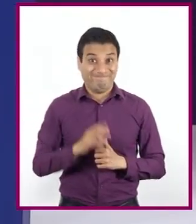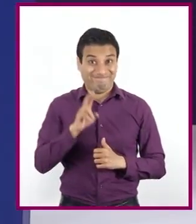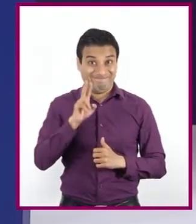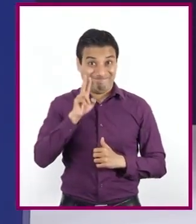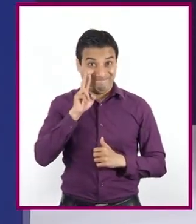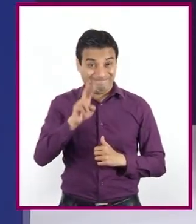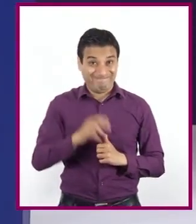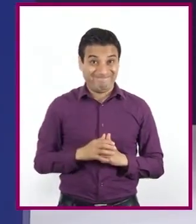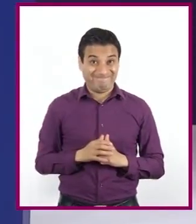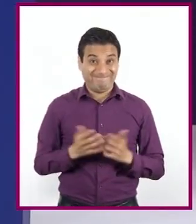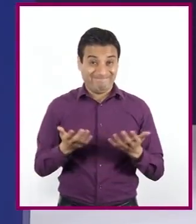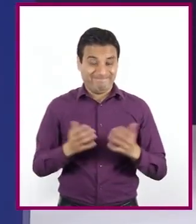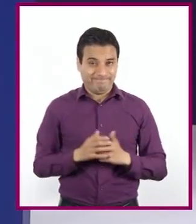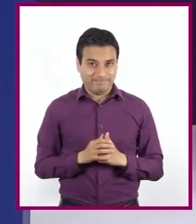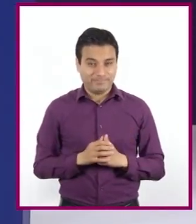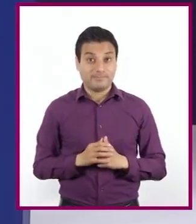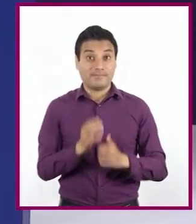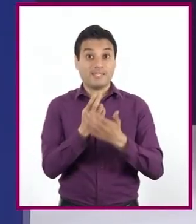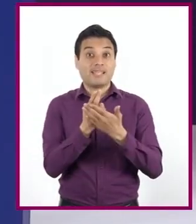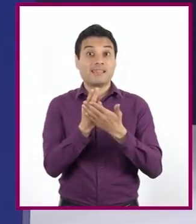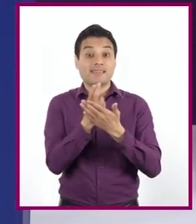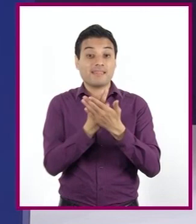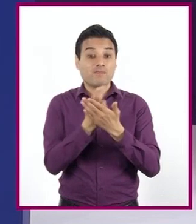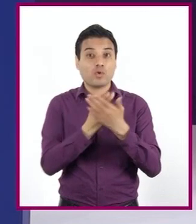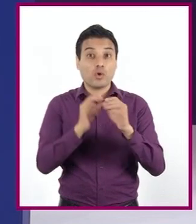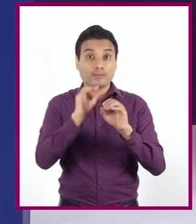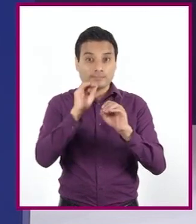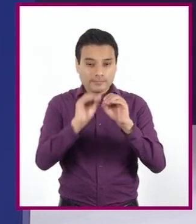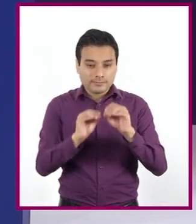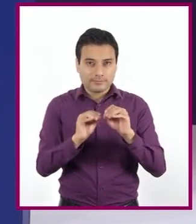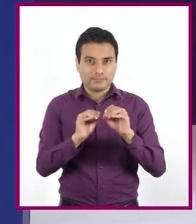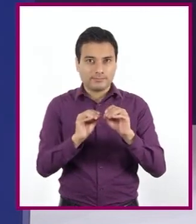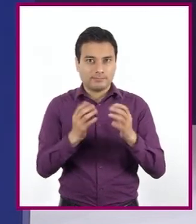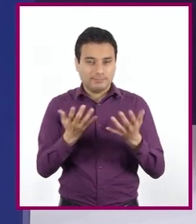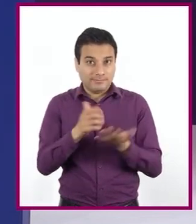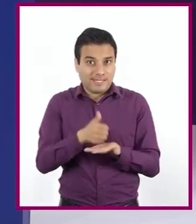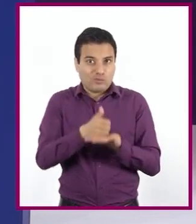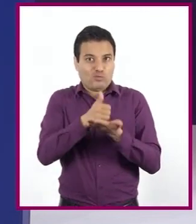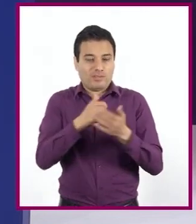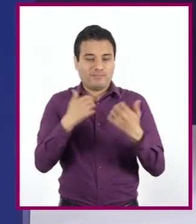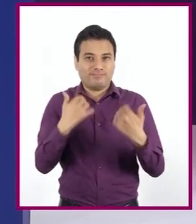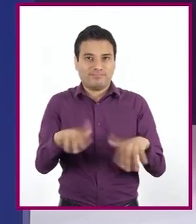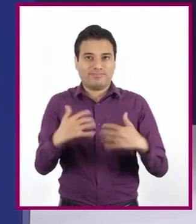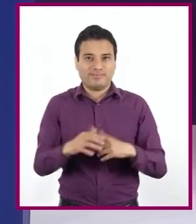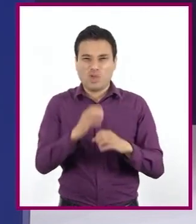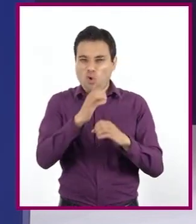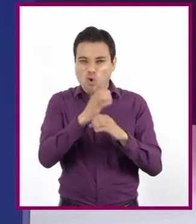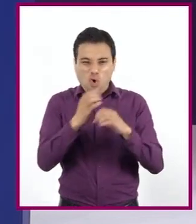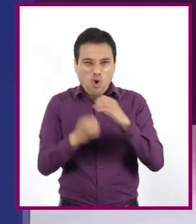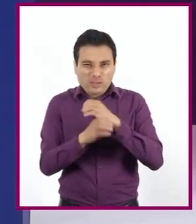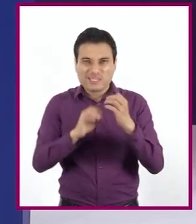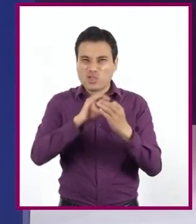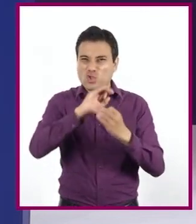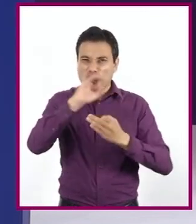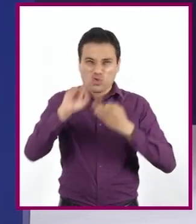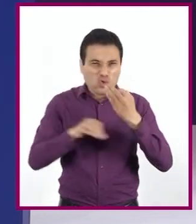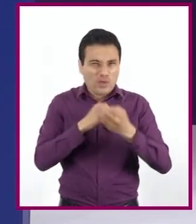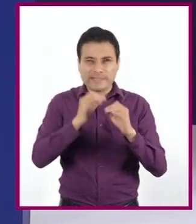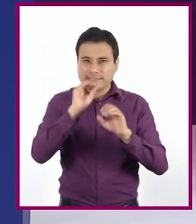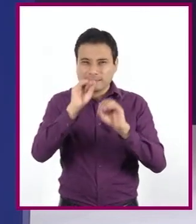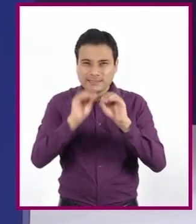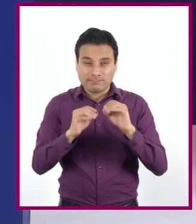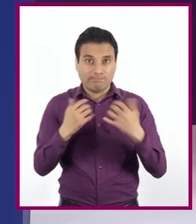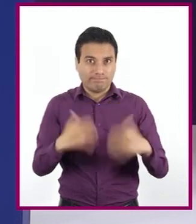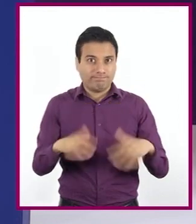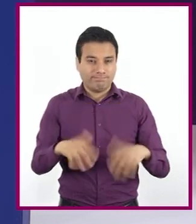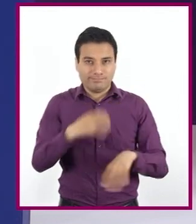¿Observaron lo útil que resulta elaborar un storyboard para no perder de vista ningún detalle al momento de representar nuestra